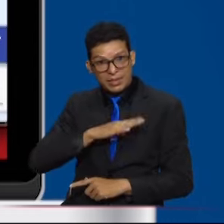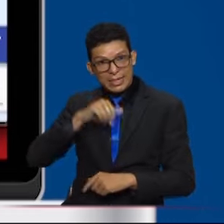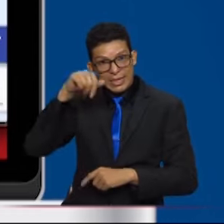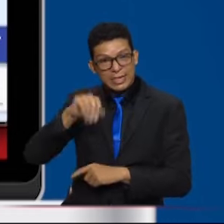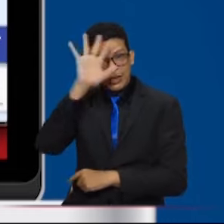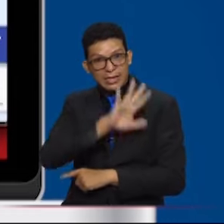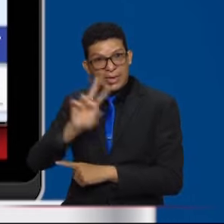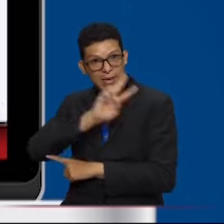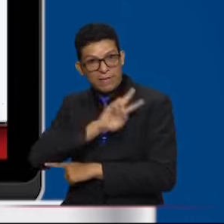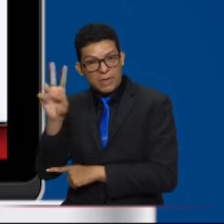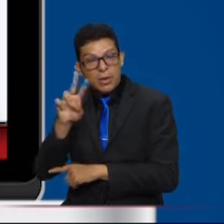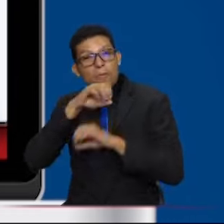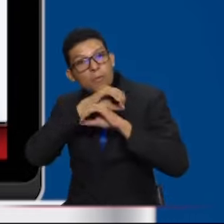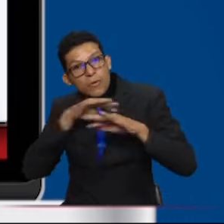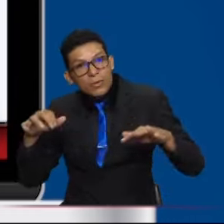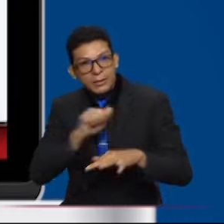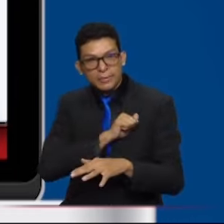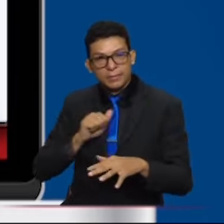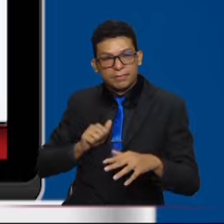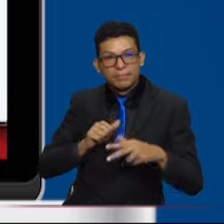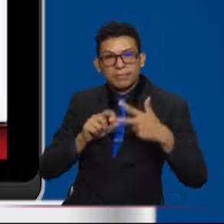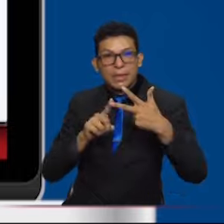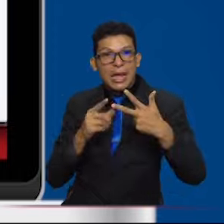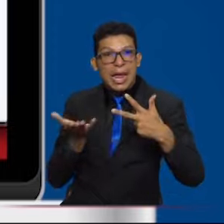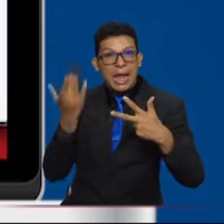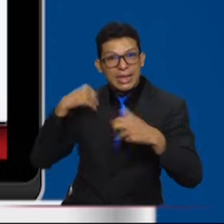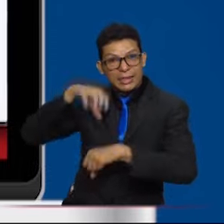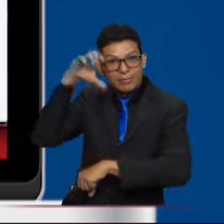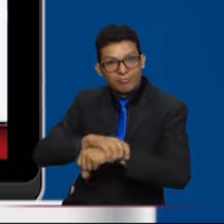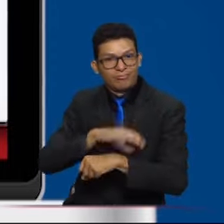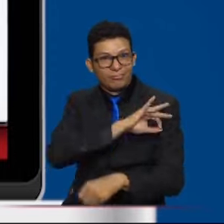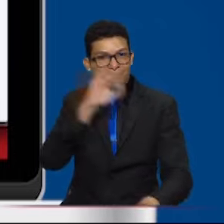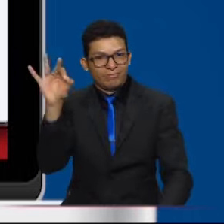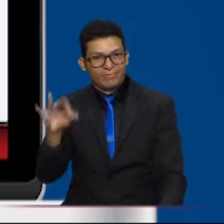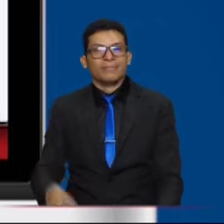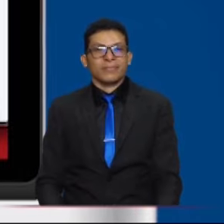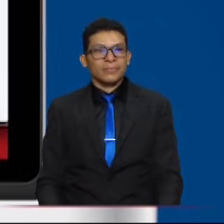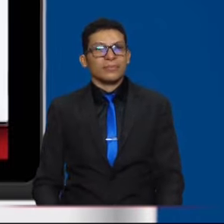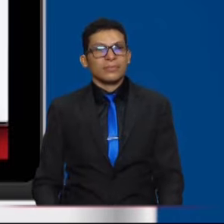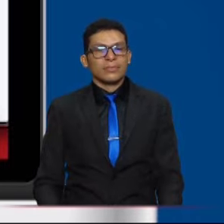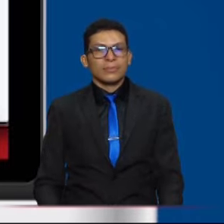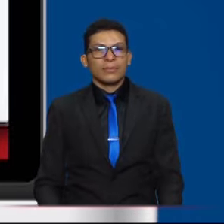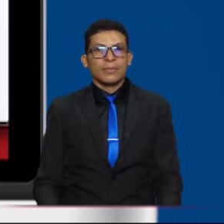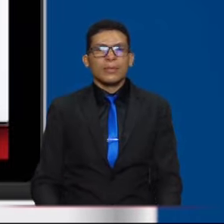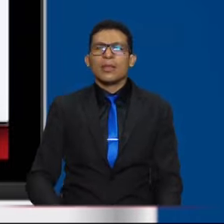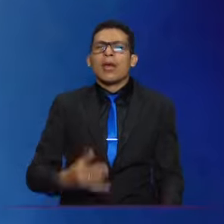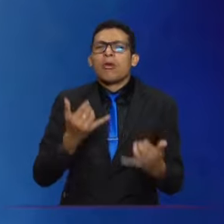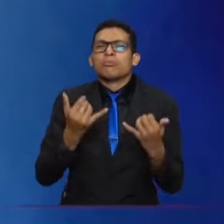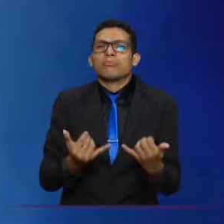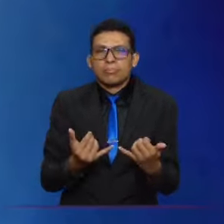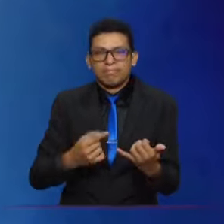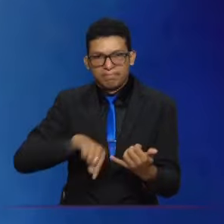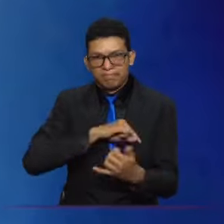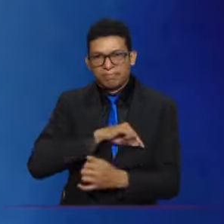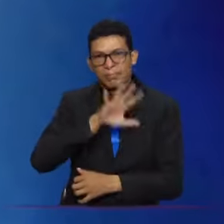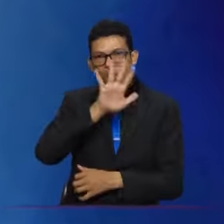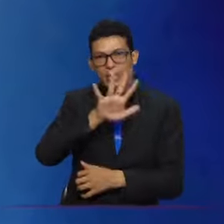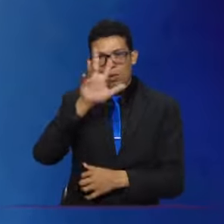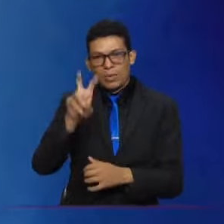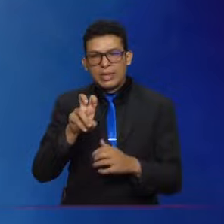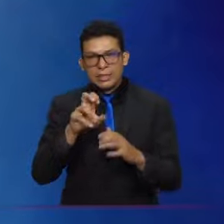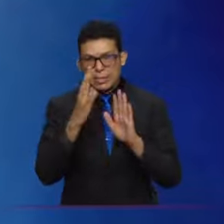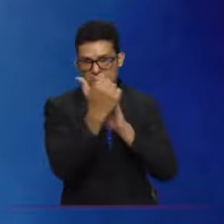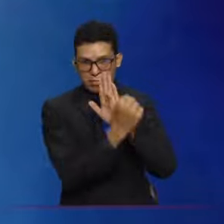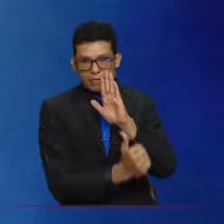del departamento, ya sea pública o privada, y no tener antecedentes judiciales. Actualmente estamos ofertando 57 programas